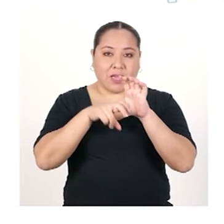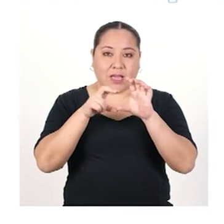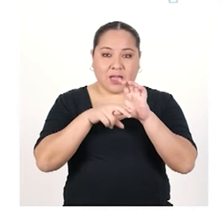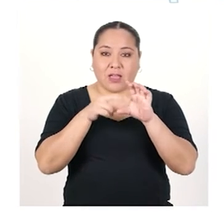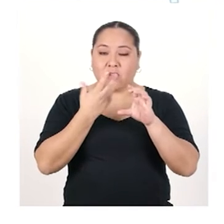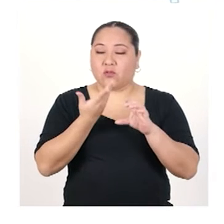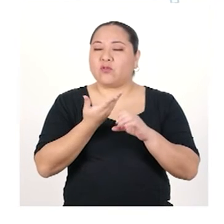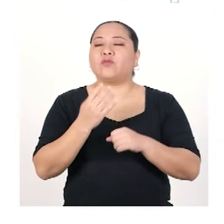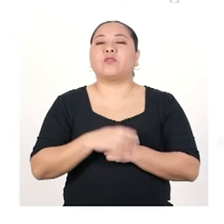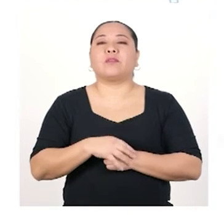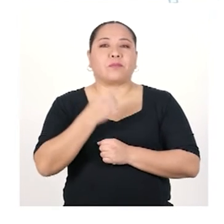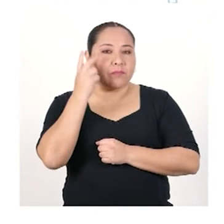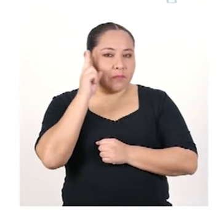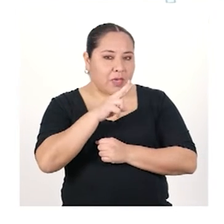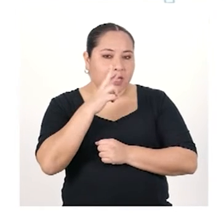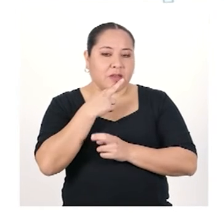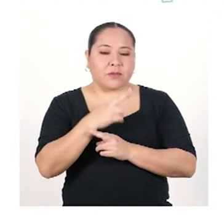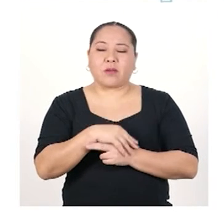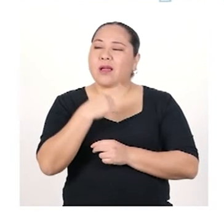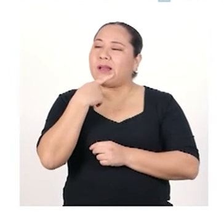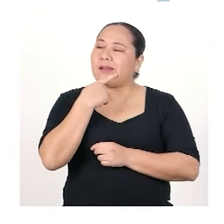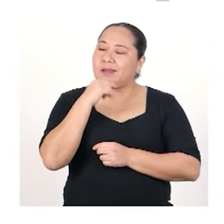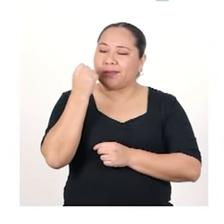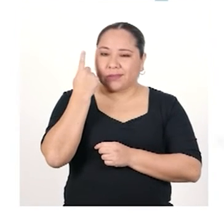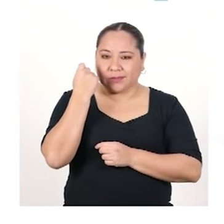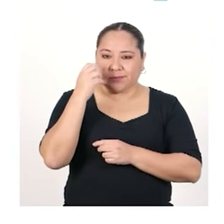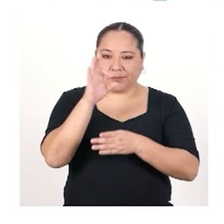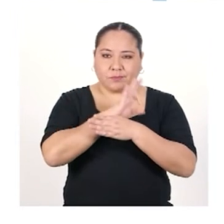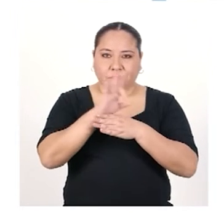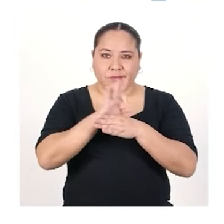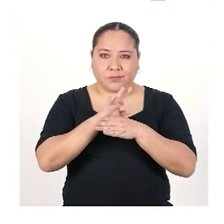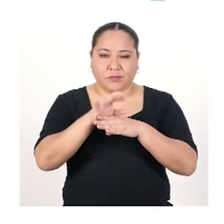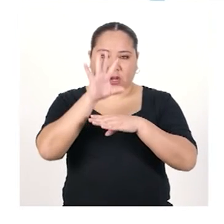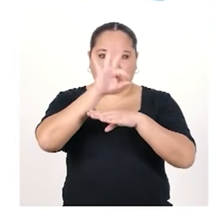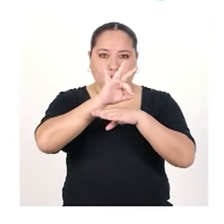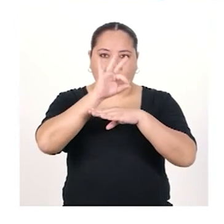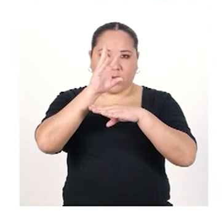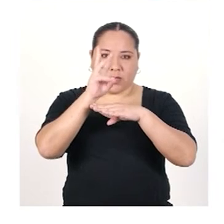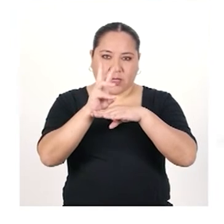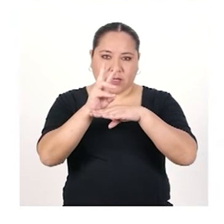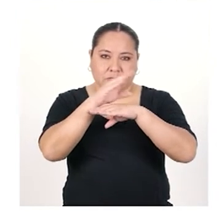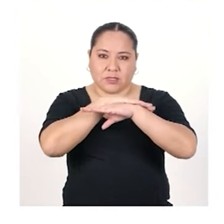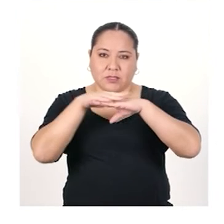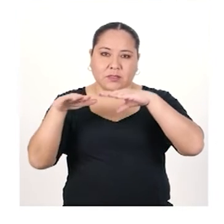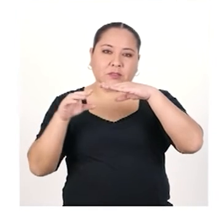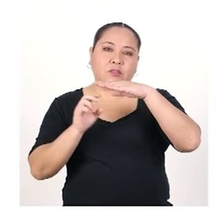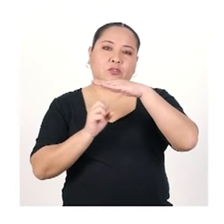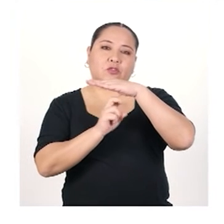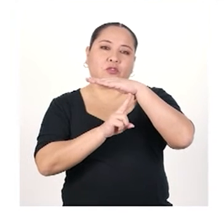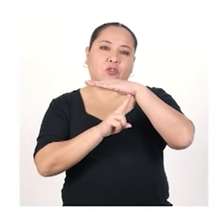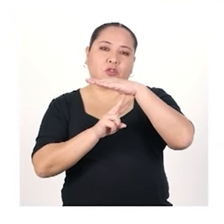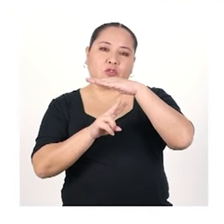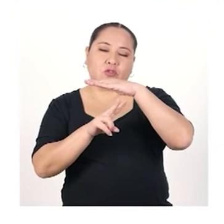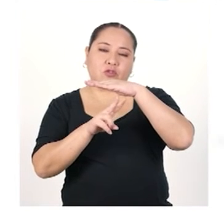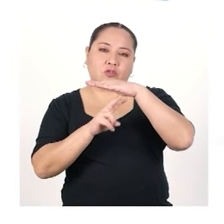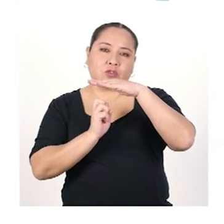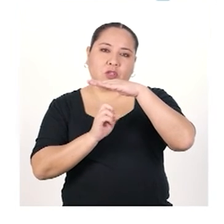cuy? Interprete el resultado. Puedo entender que la fracción es 96